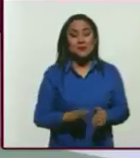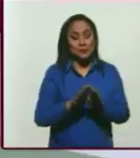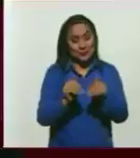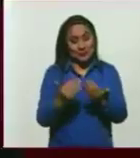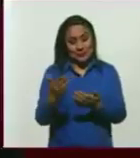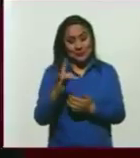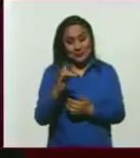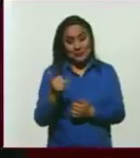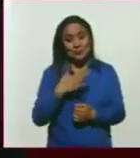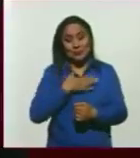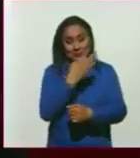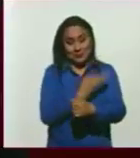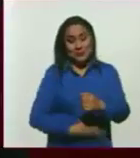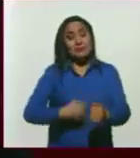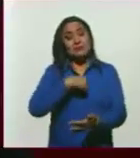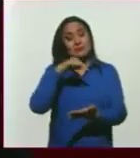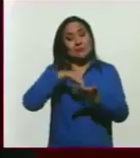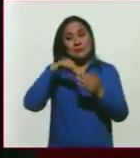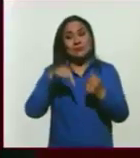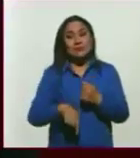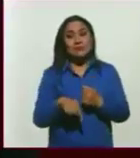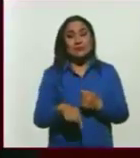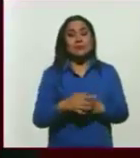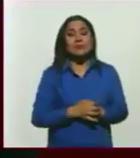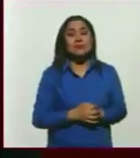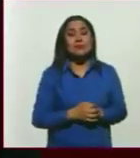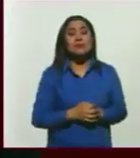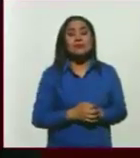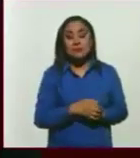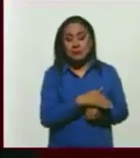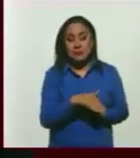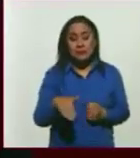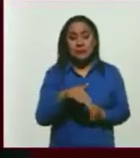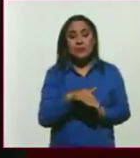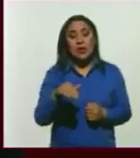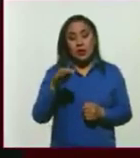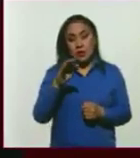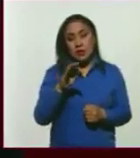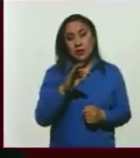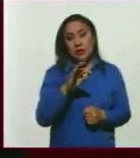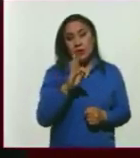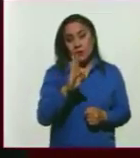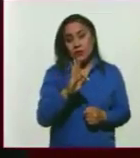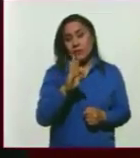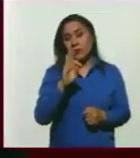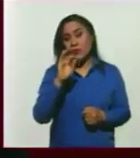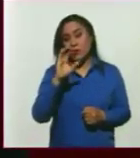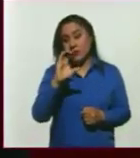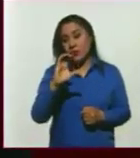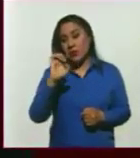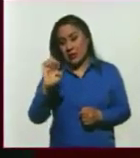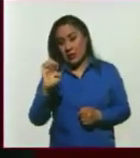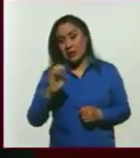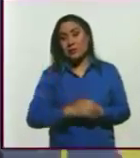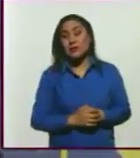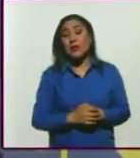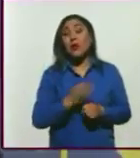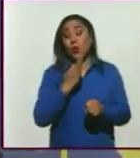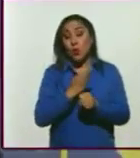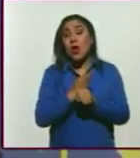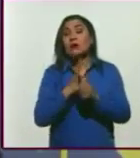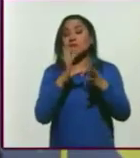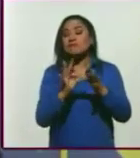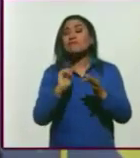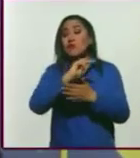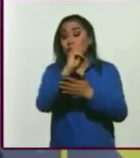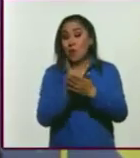¿Cómo estás, Leti? Buenas tardes. Hoy transmitimos desde la librería Rosario Castellanos del Fondo de Cultura Económica, donde hoy se dio a conocer el programa de